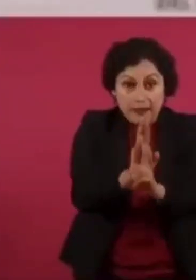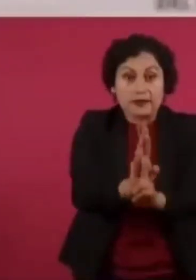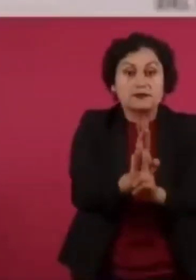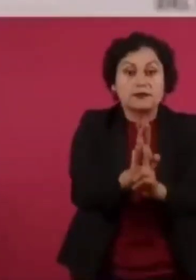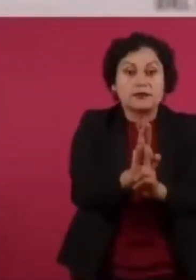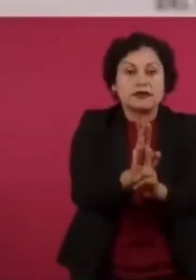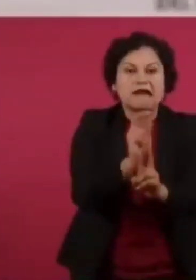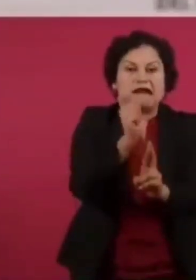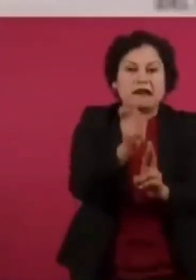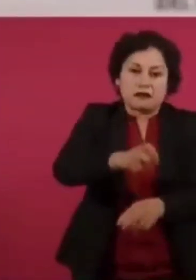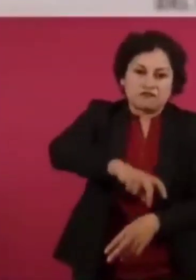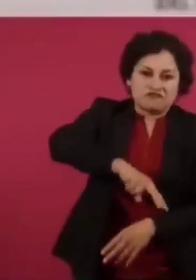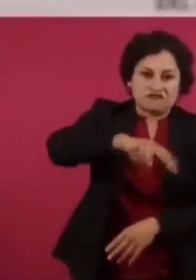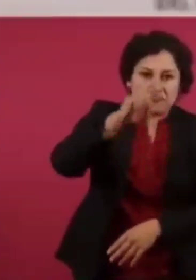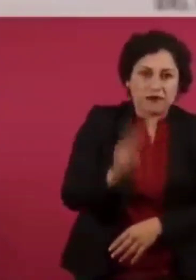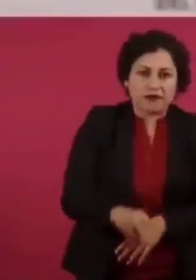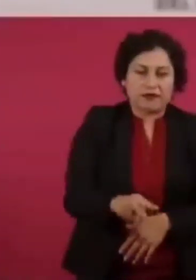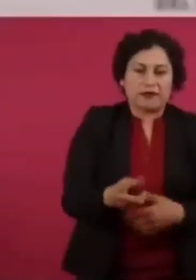de manera auténtica,